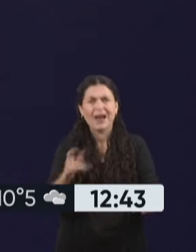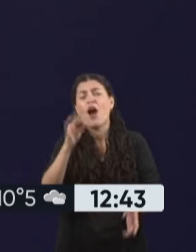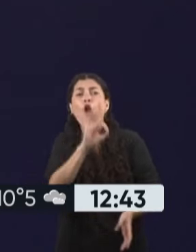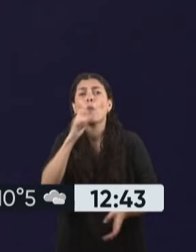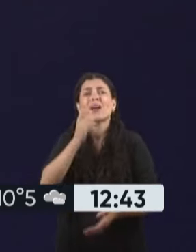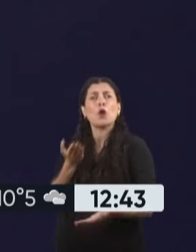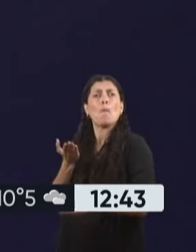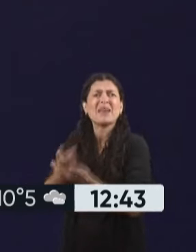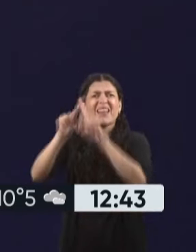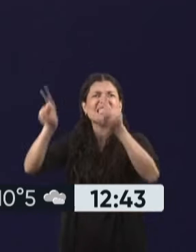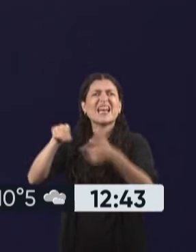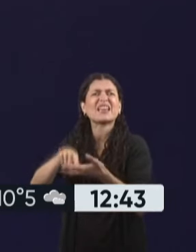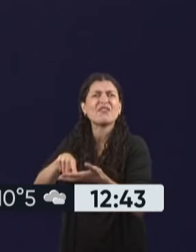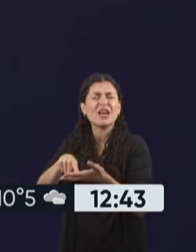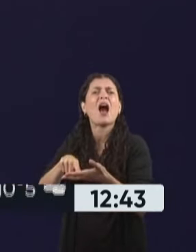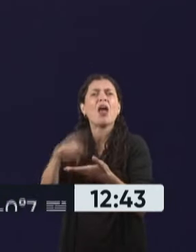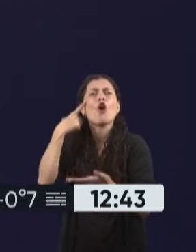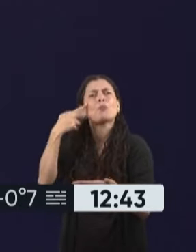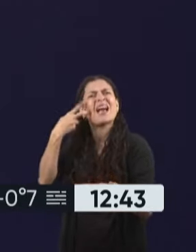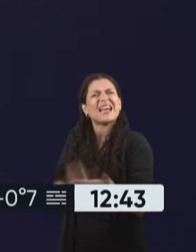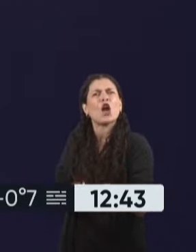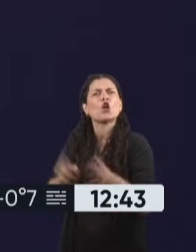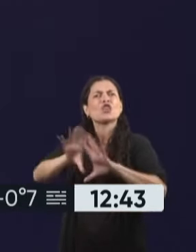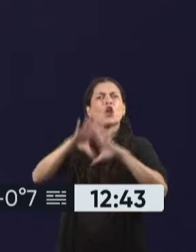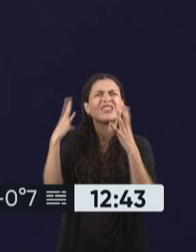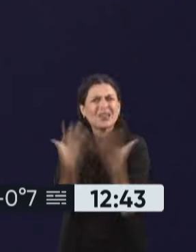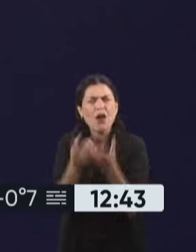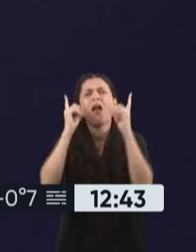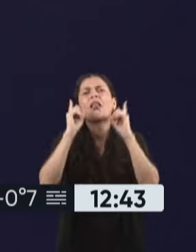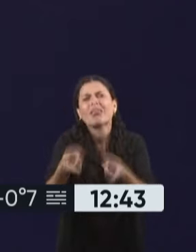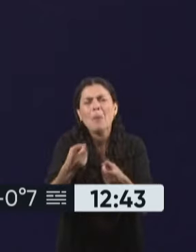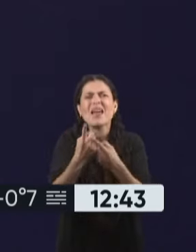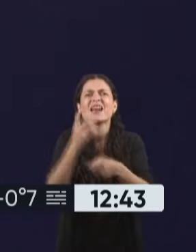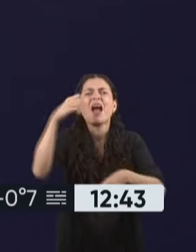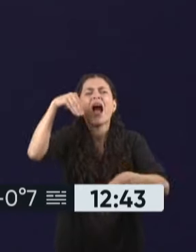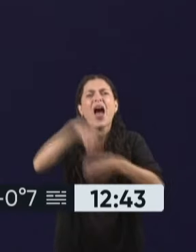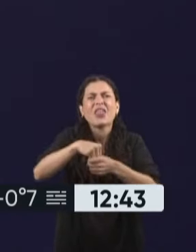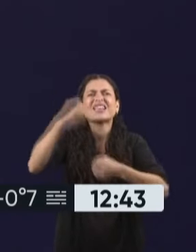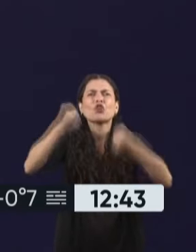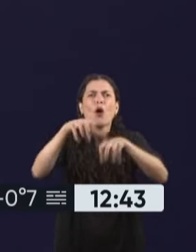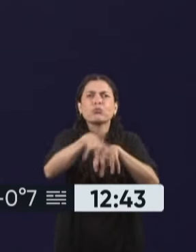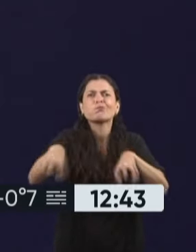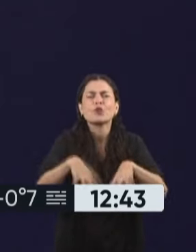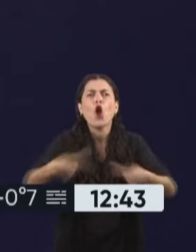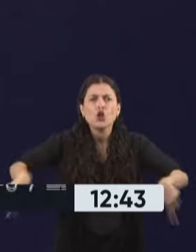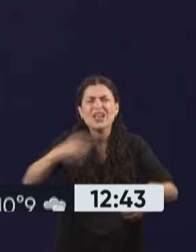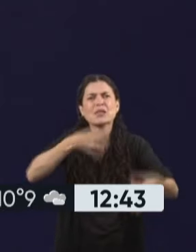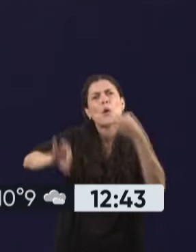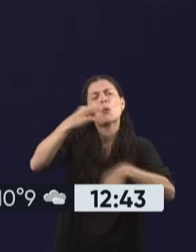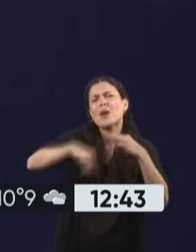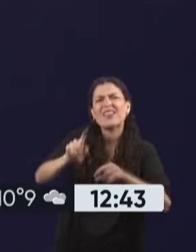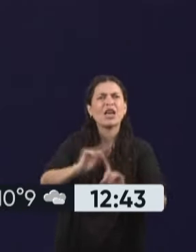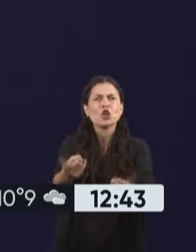reconocidos internacionalmente. Además, se va a liberar la importación de autopartes, por lo que ya no deberán contar con el certificado de